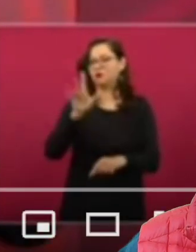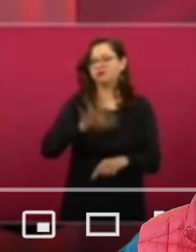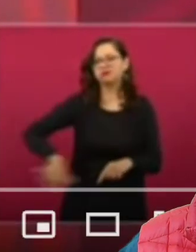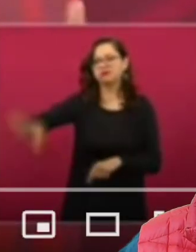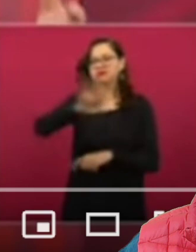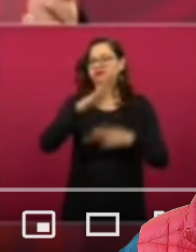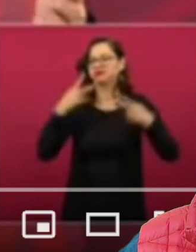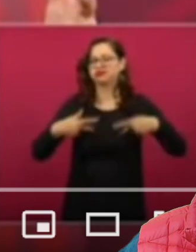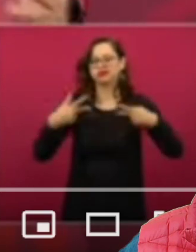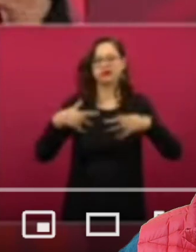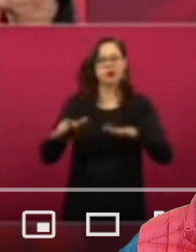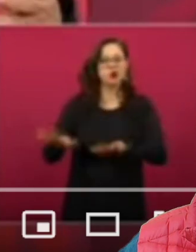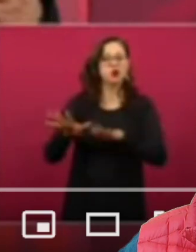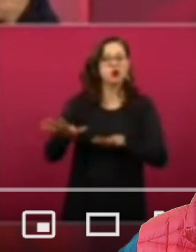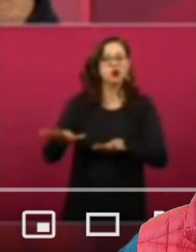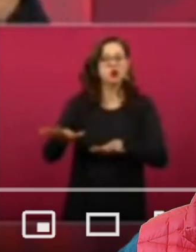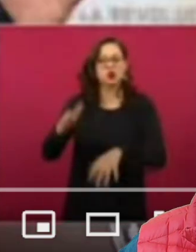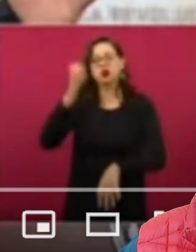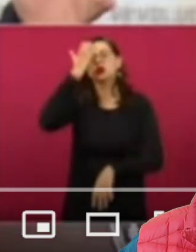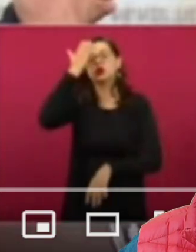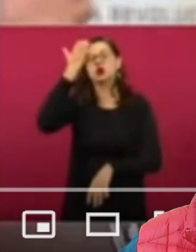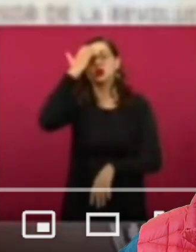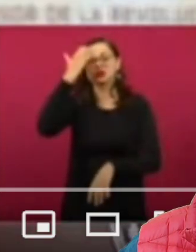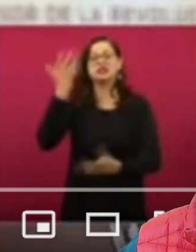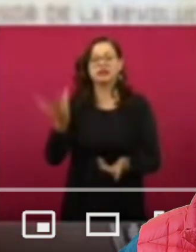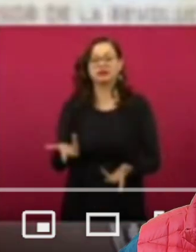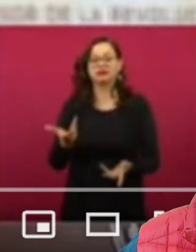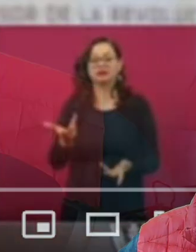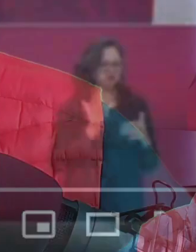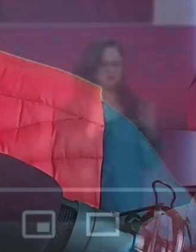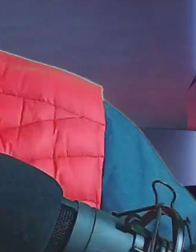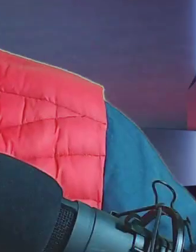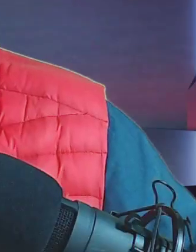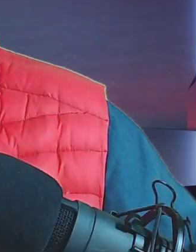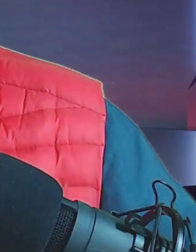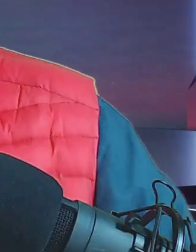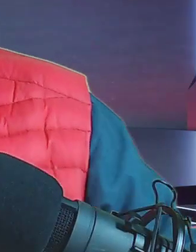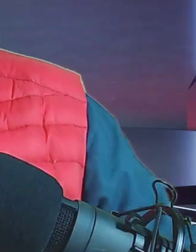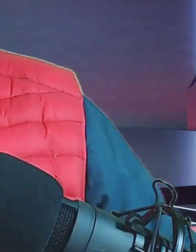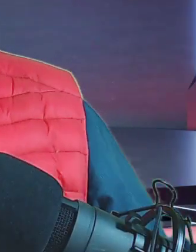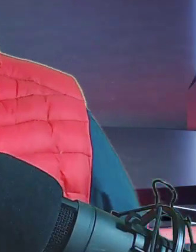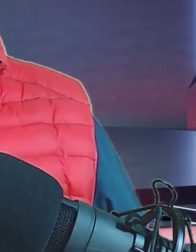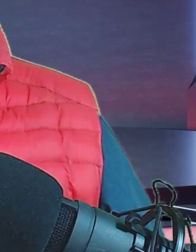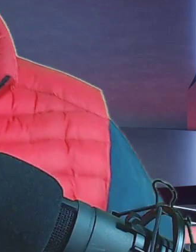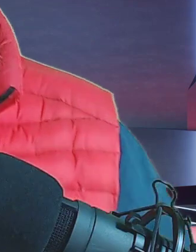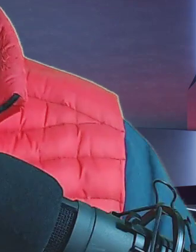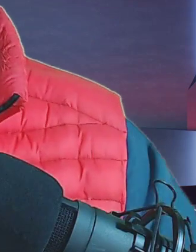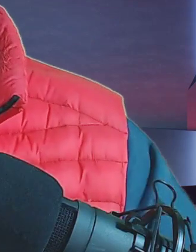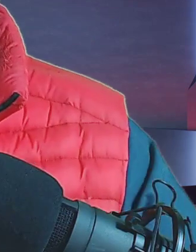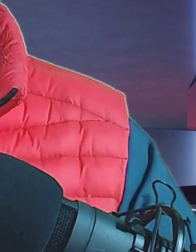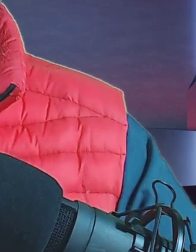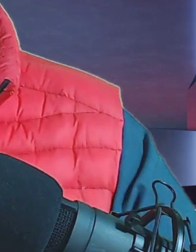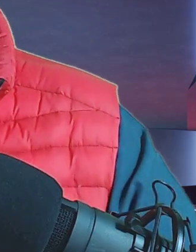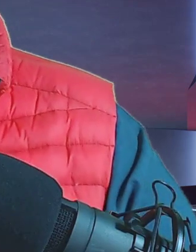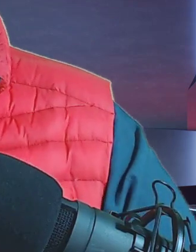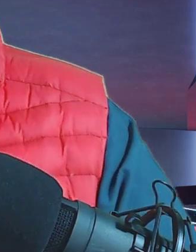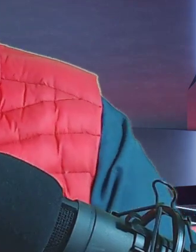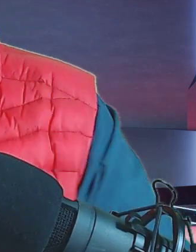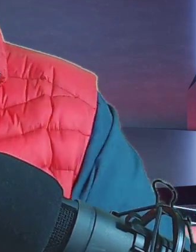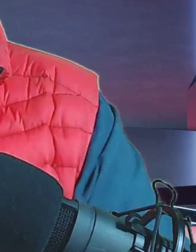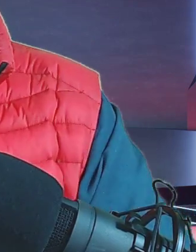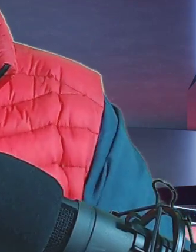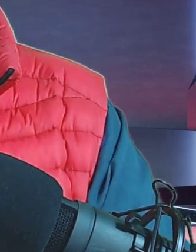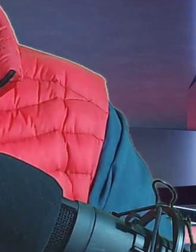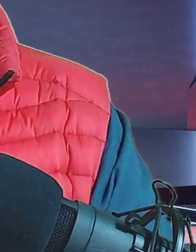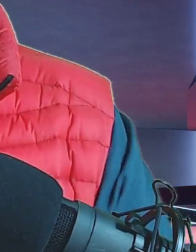Y esto lo hemos logrado en los últimos tiempos. Beneficio. Ahí está lo que dice Andrés Manuel López Obrador